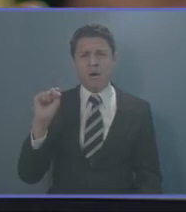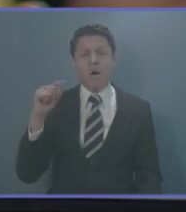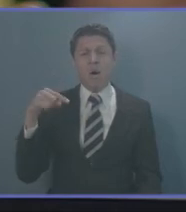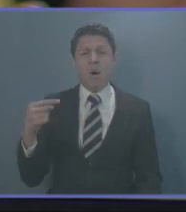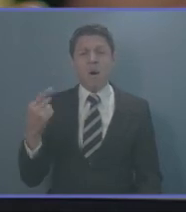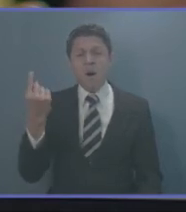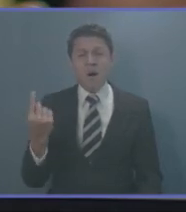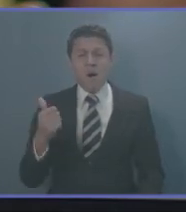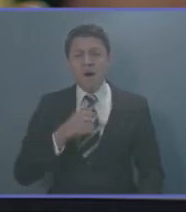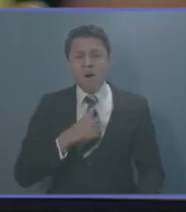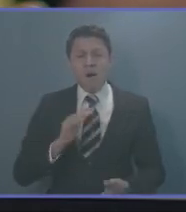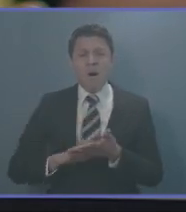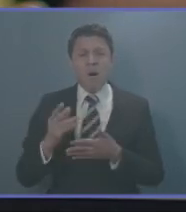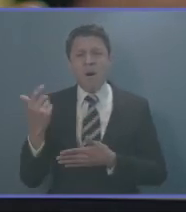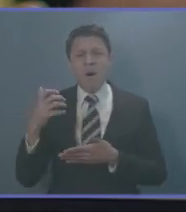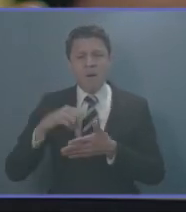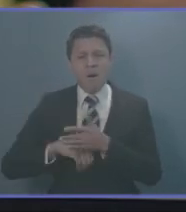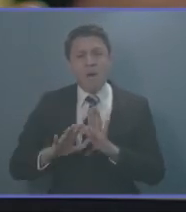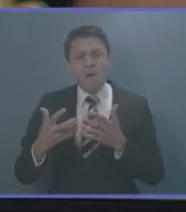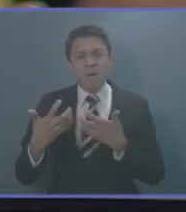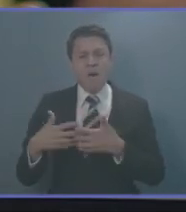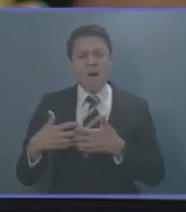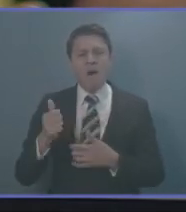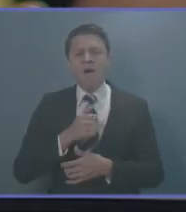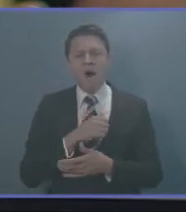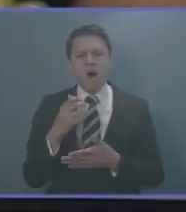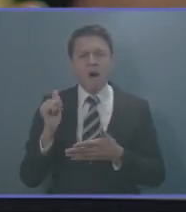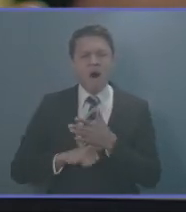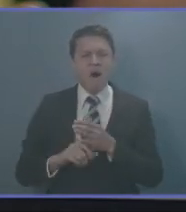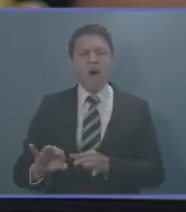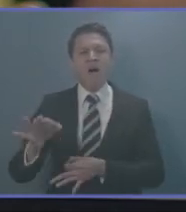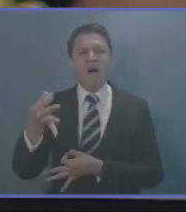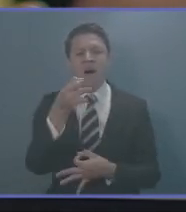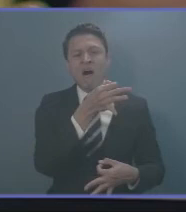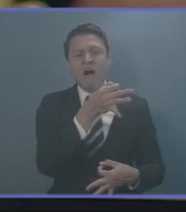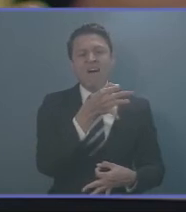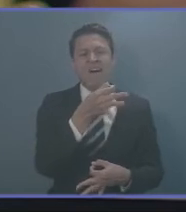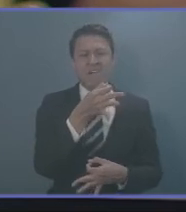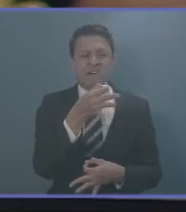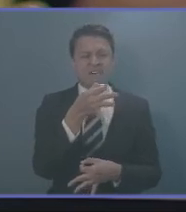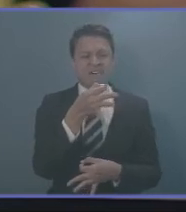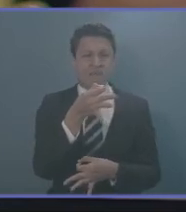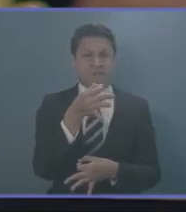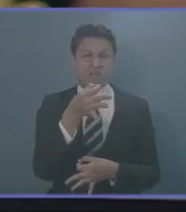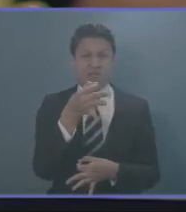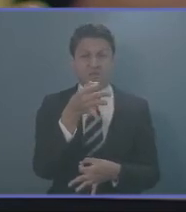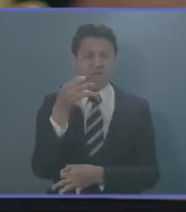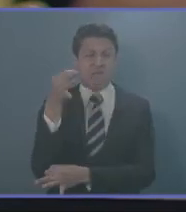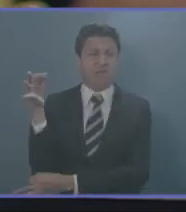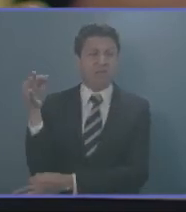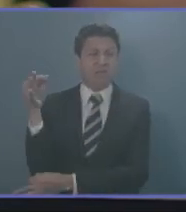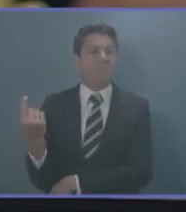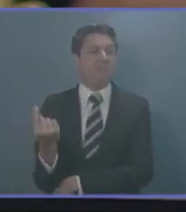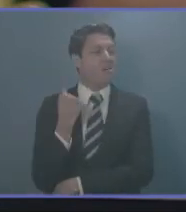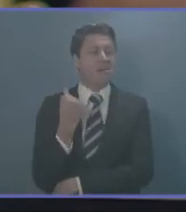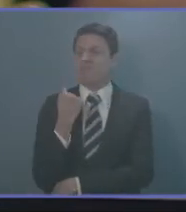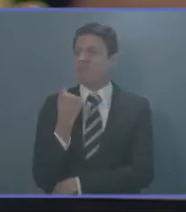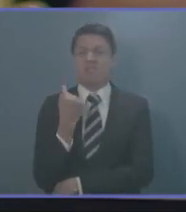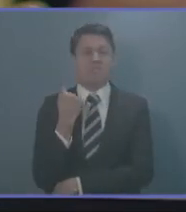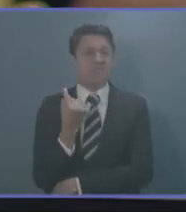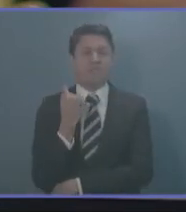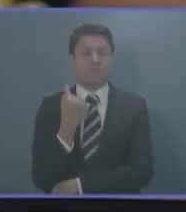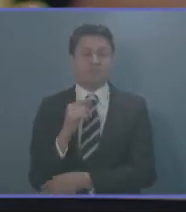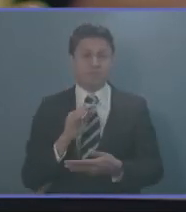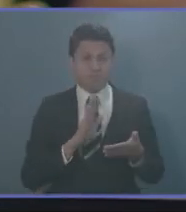Administración Tributaria Municipal. 1. Omitir la declaración y pago del impuesto. La sanción correspondiente es una multa equivalente